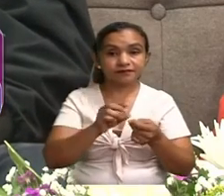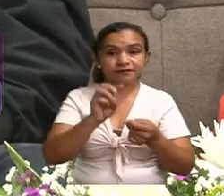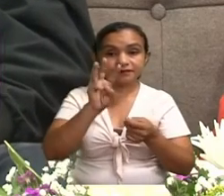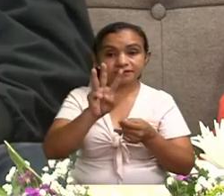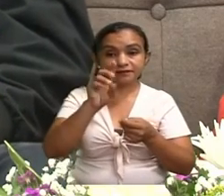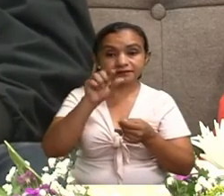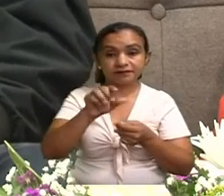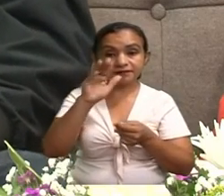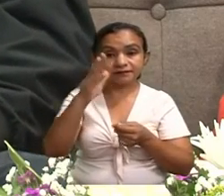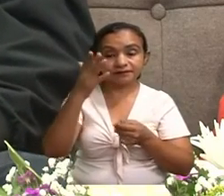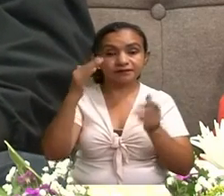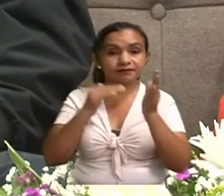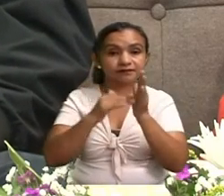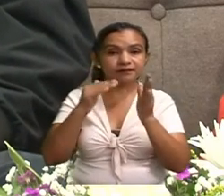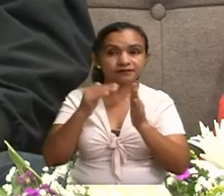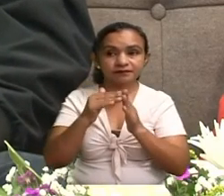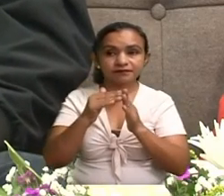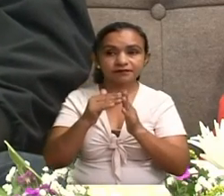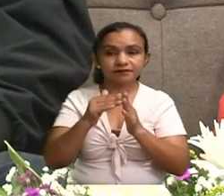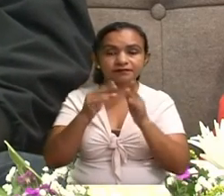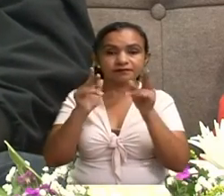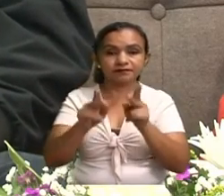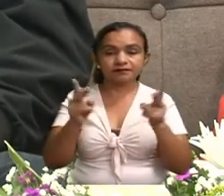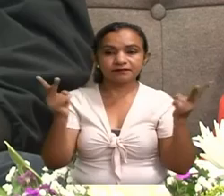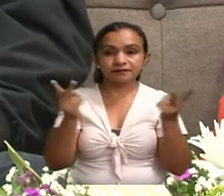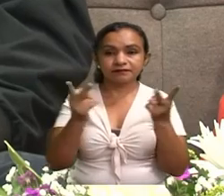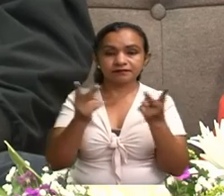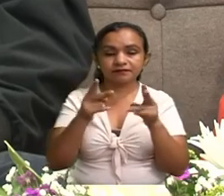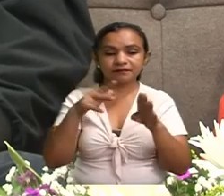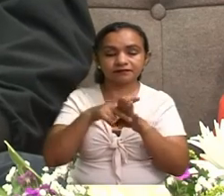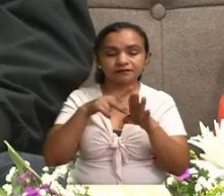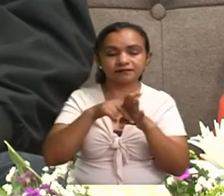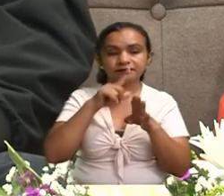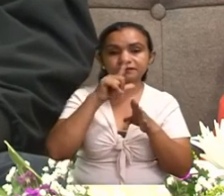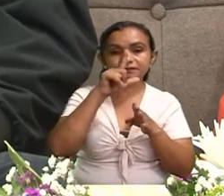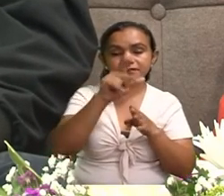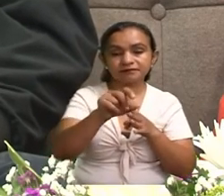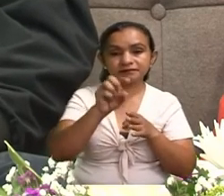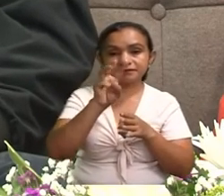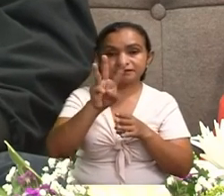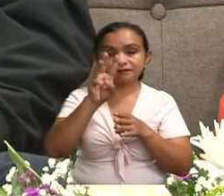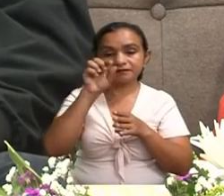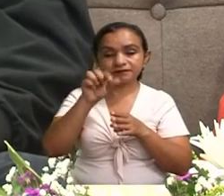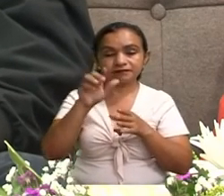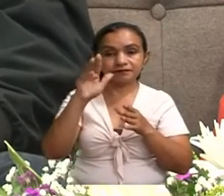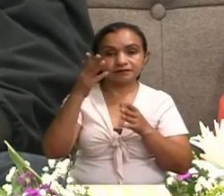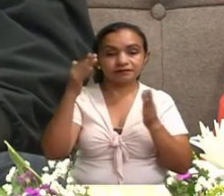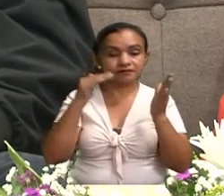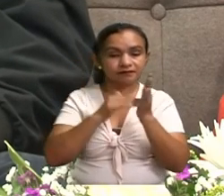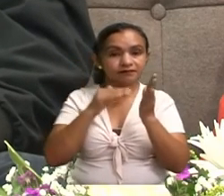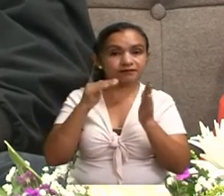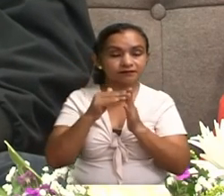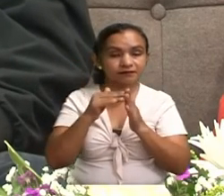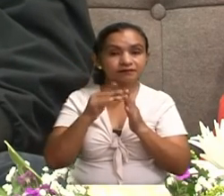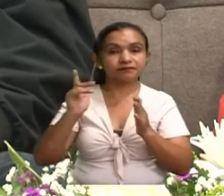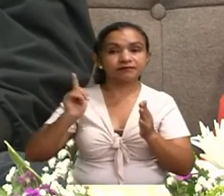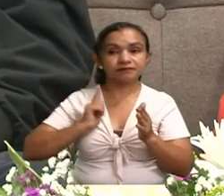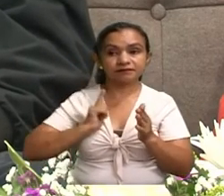3.9 millones de pobladores rurales, y en esos 3.9 millones nosotros hemos